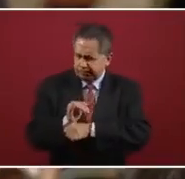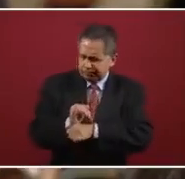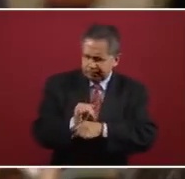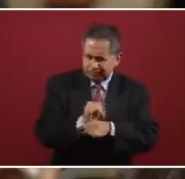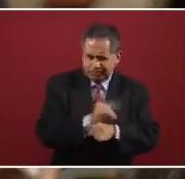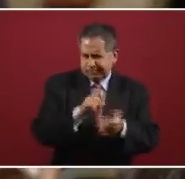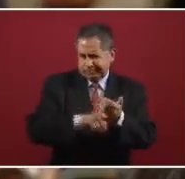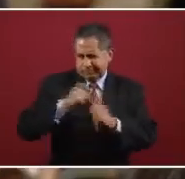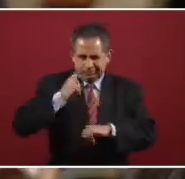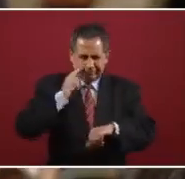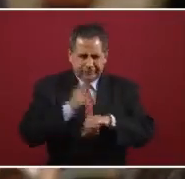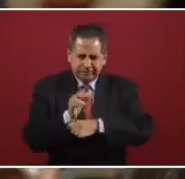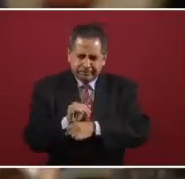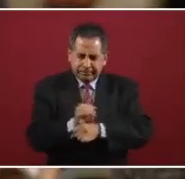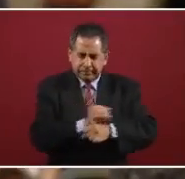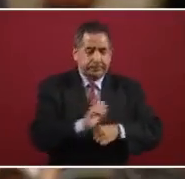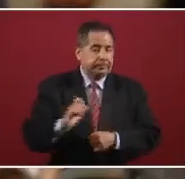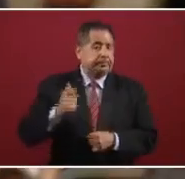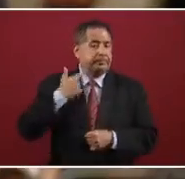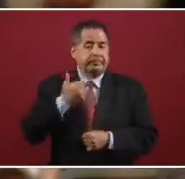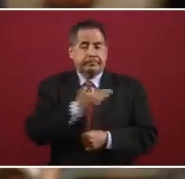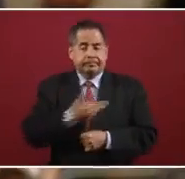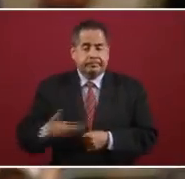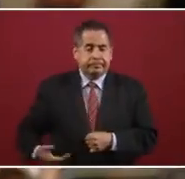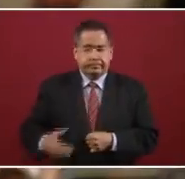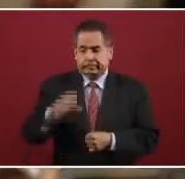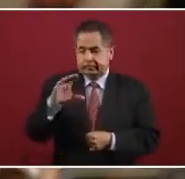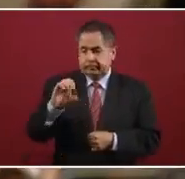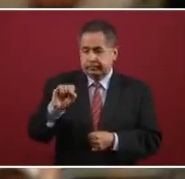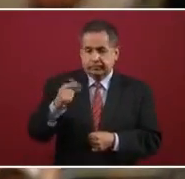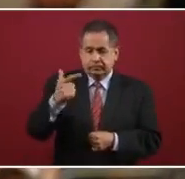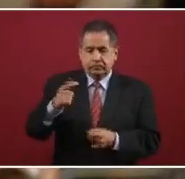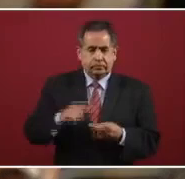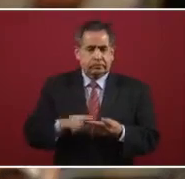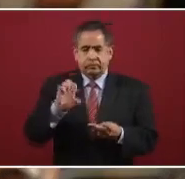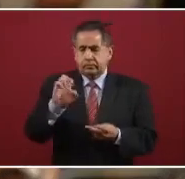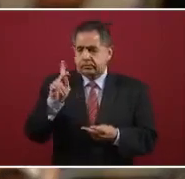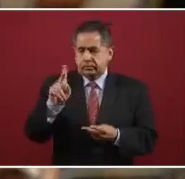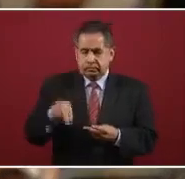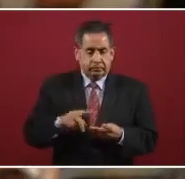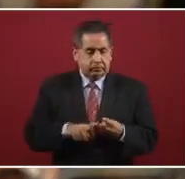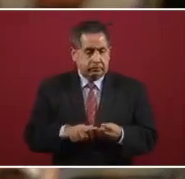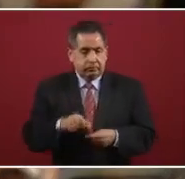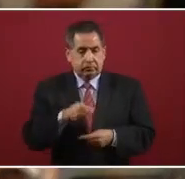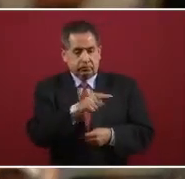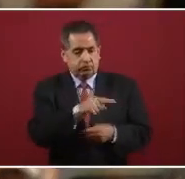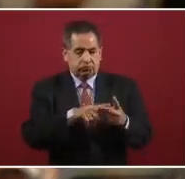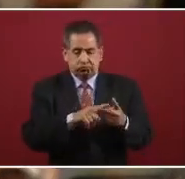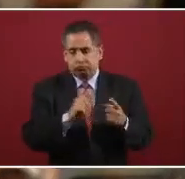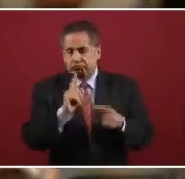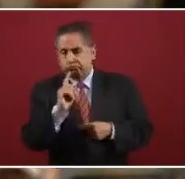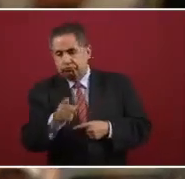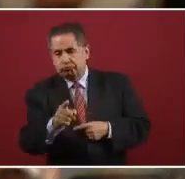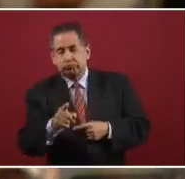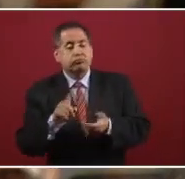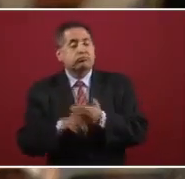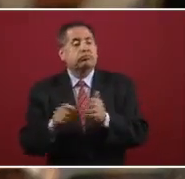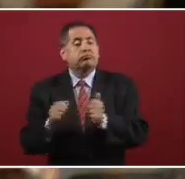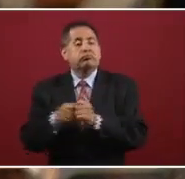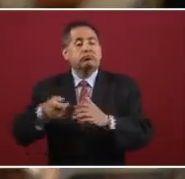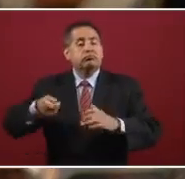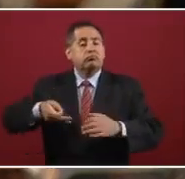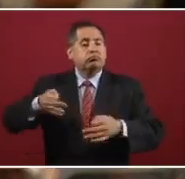su trinchera a los expresidentes Salinas de Gortari y Peña Nieto, al ser señalados en el caso de Juan Collado